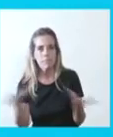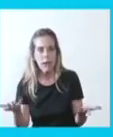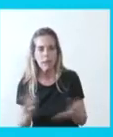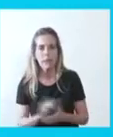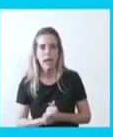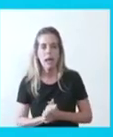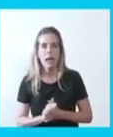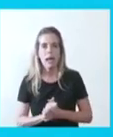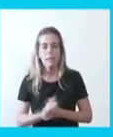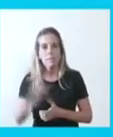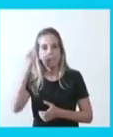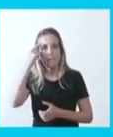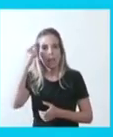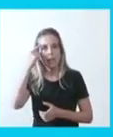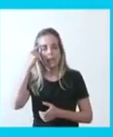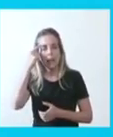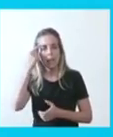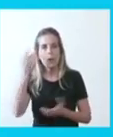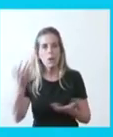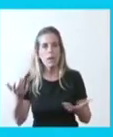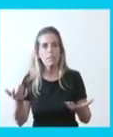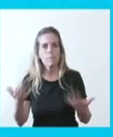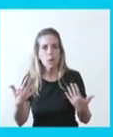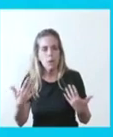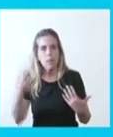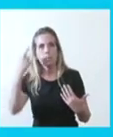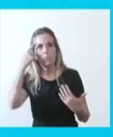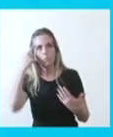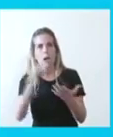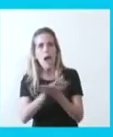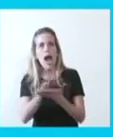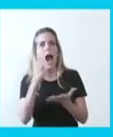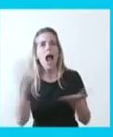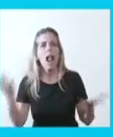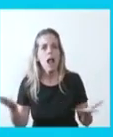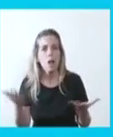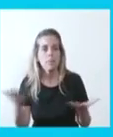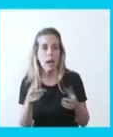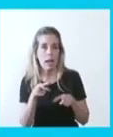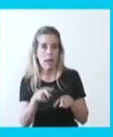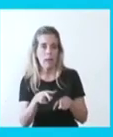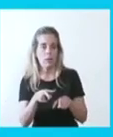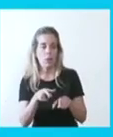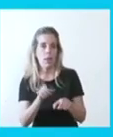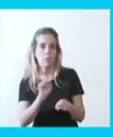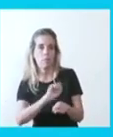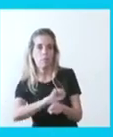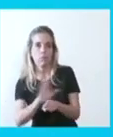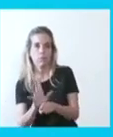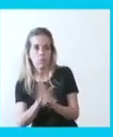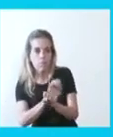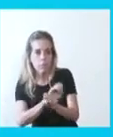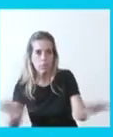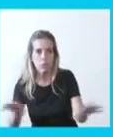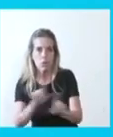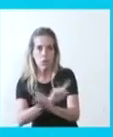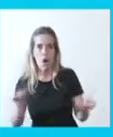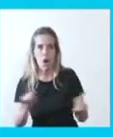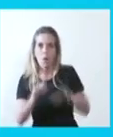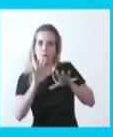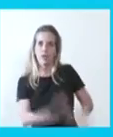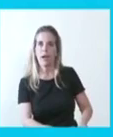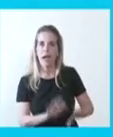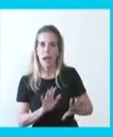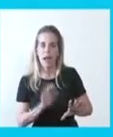de que podemos hacer algo para evitar la circulación del virus en menores, que en verdad todos